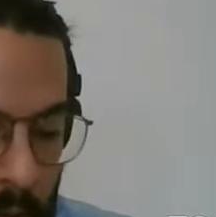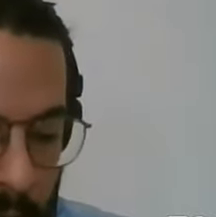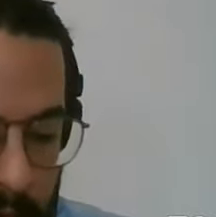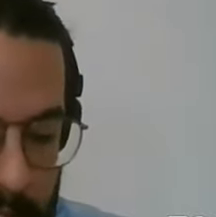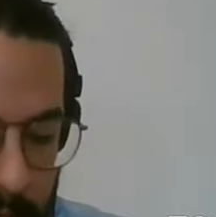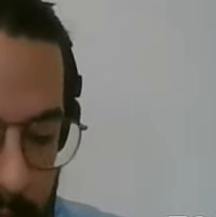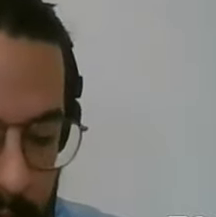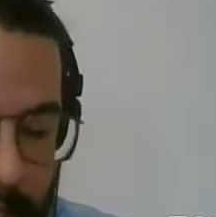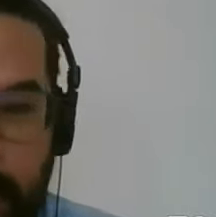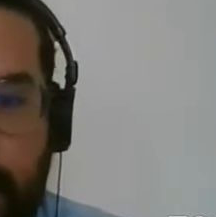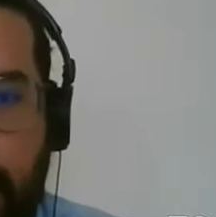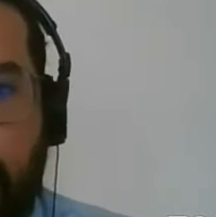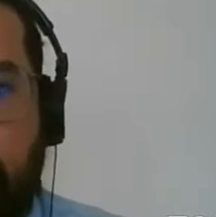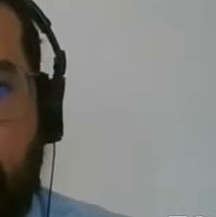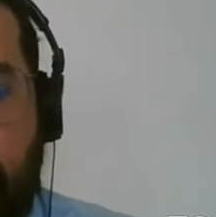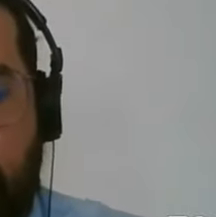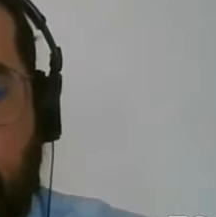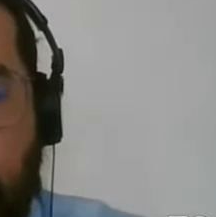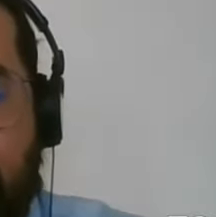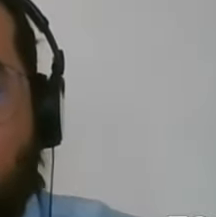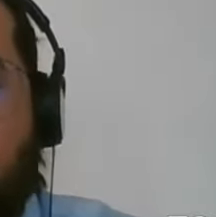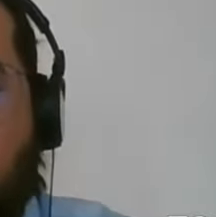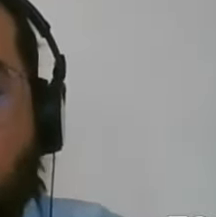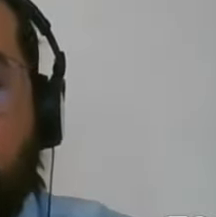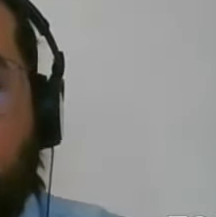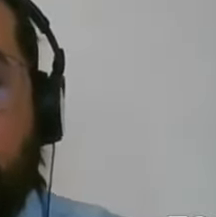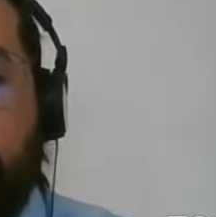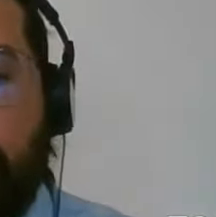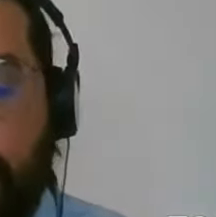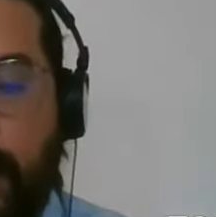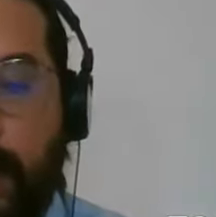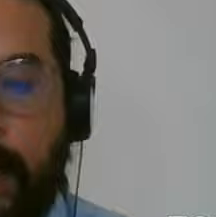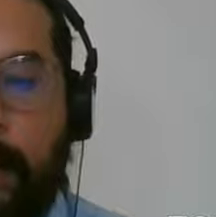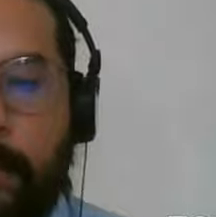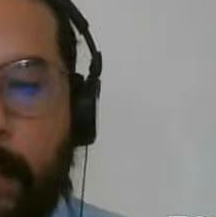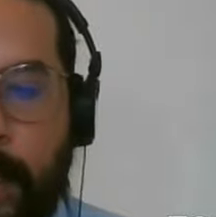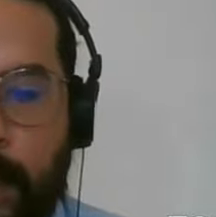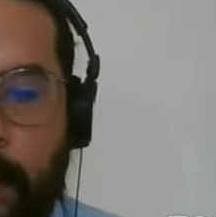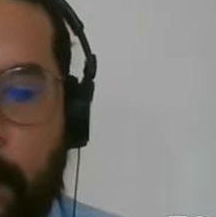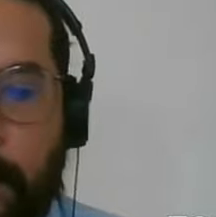además una serie de preguntas